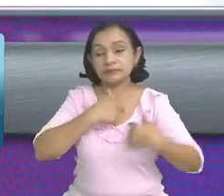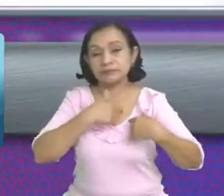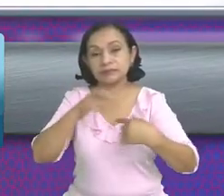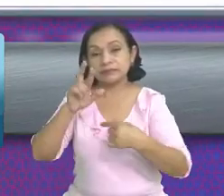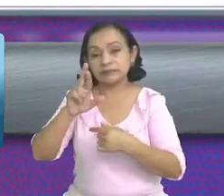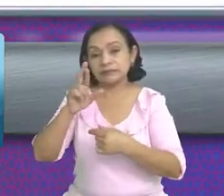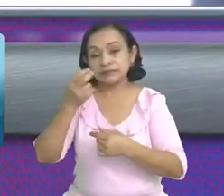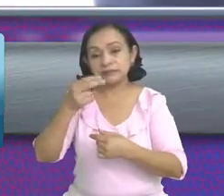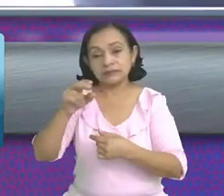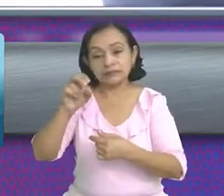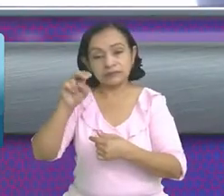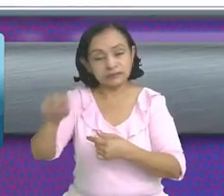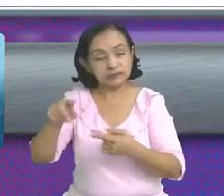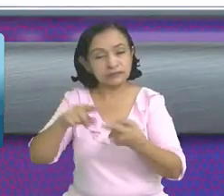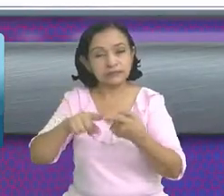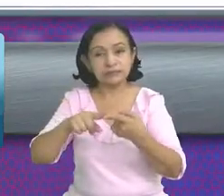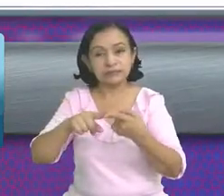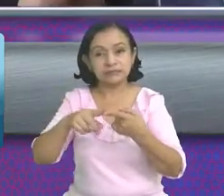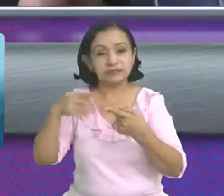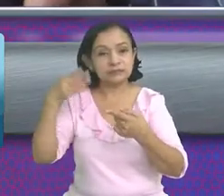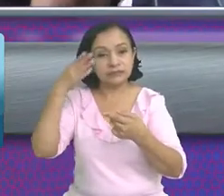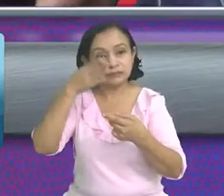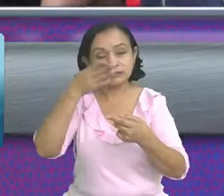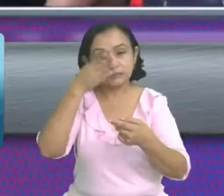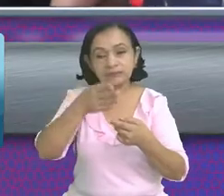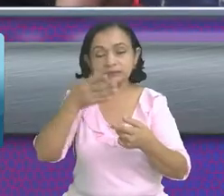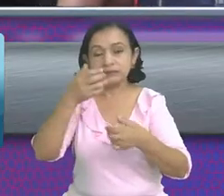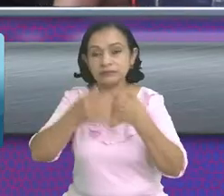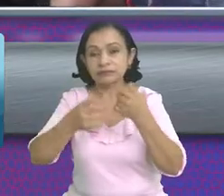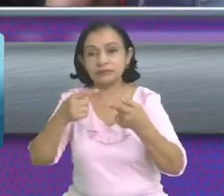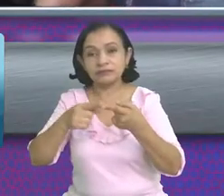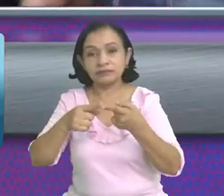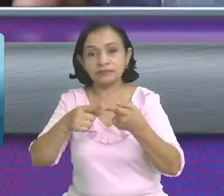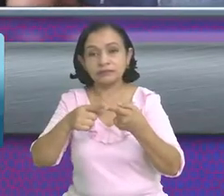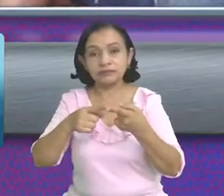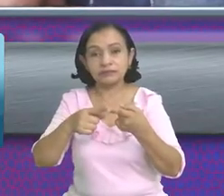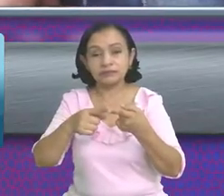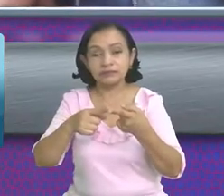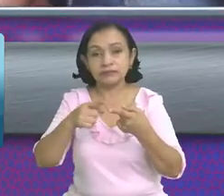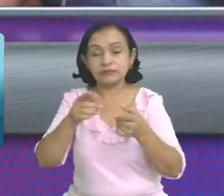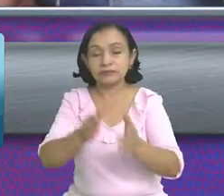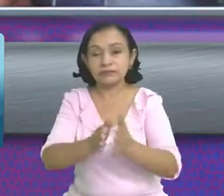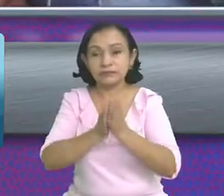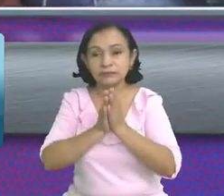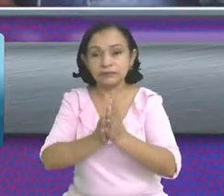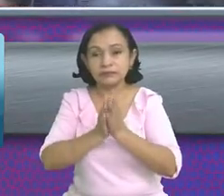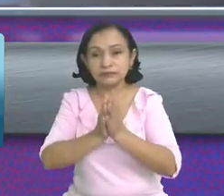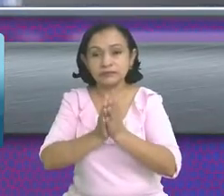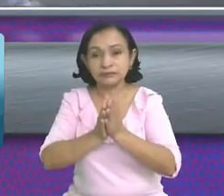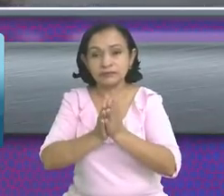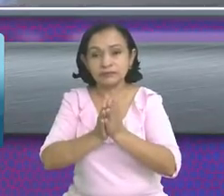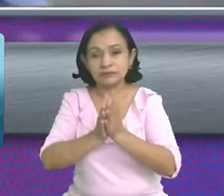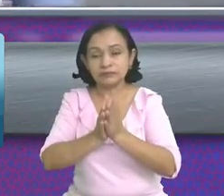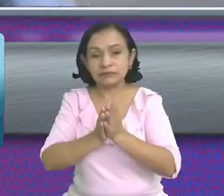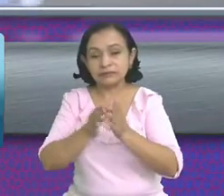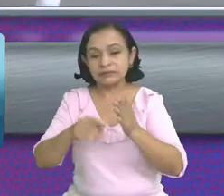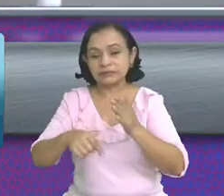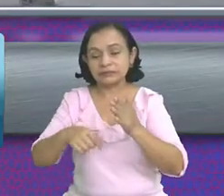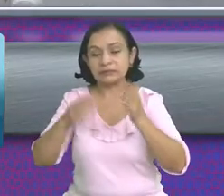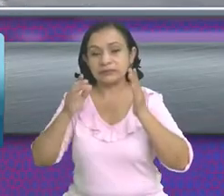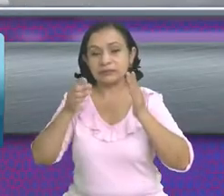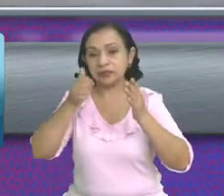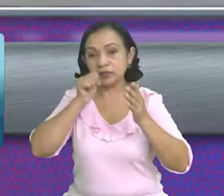renales crónicos, que están yendo a terapia, y te dicen, por favor, restricción de líquido